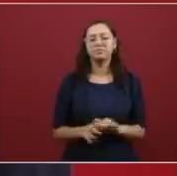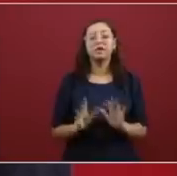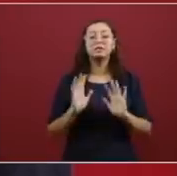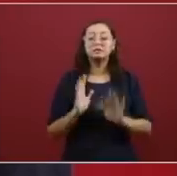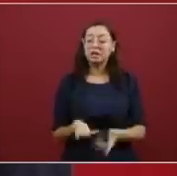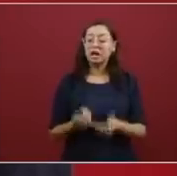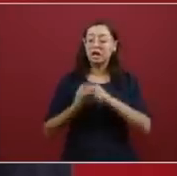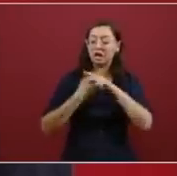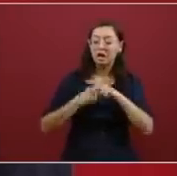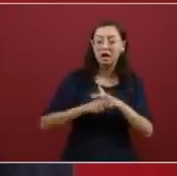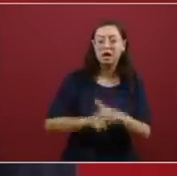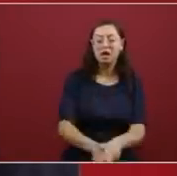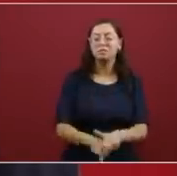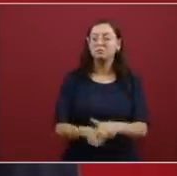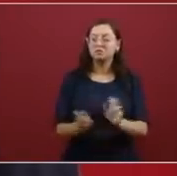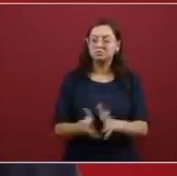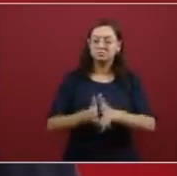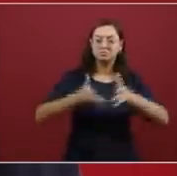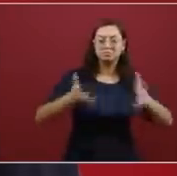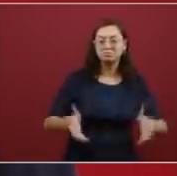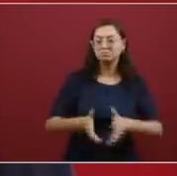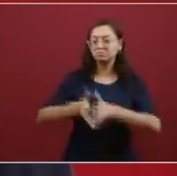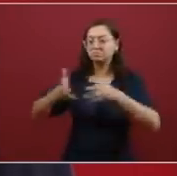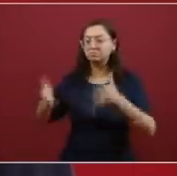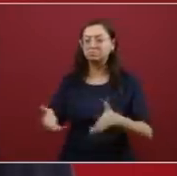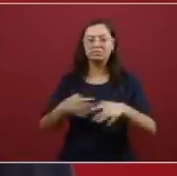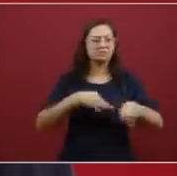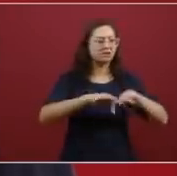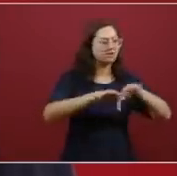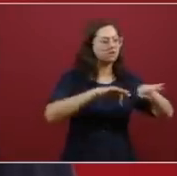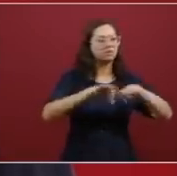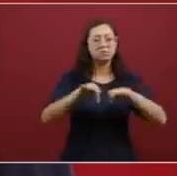país. Solo en Chiapas, les comentaba,